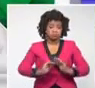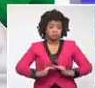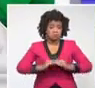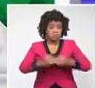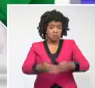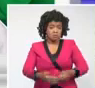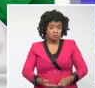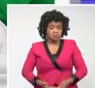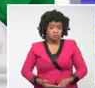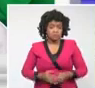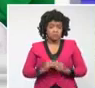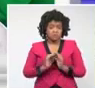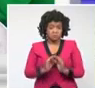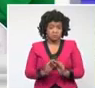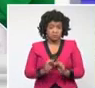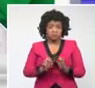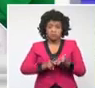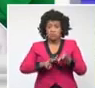Artemisa,